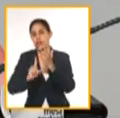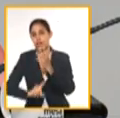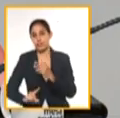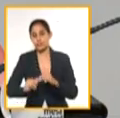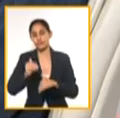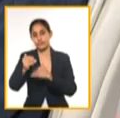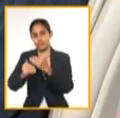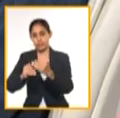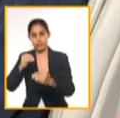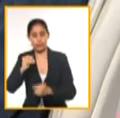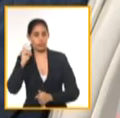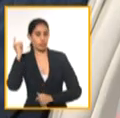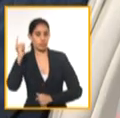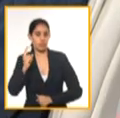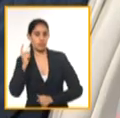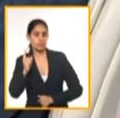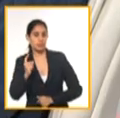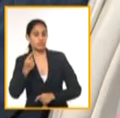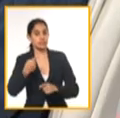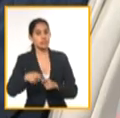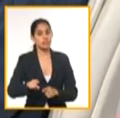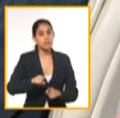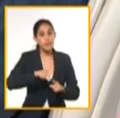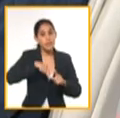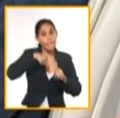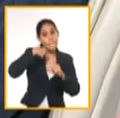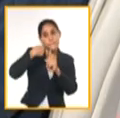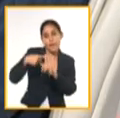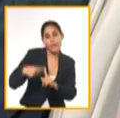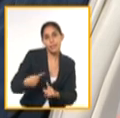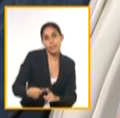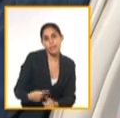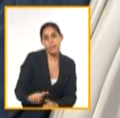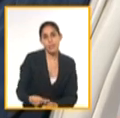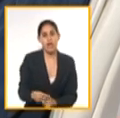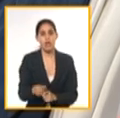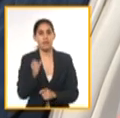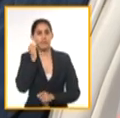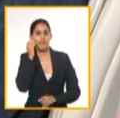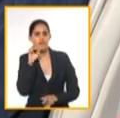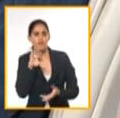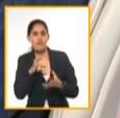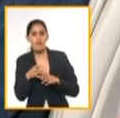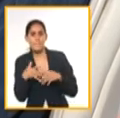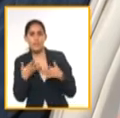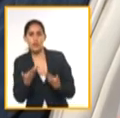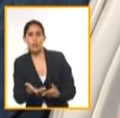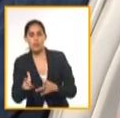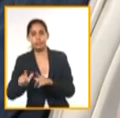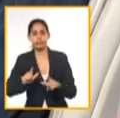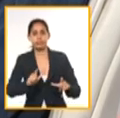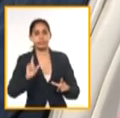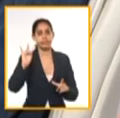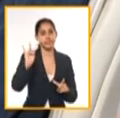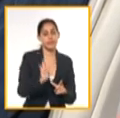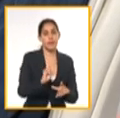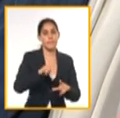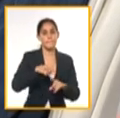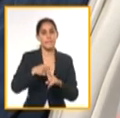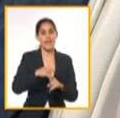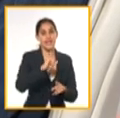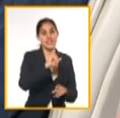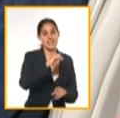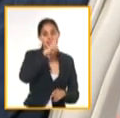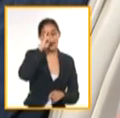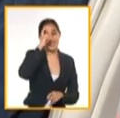medida, por supuesto, en que haya más energía renovable. Habrá que utilizar menos los grupos de electrógeno, las islas en el día y